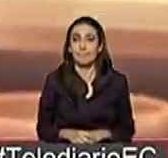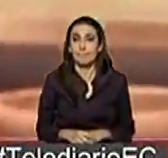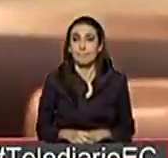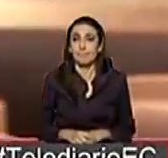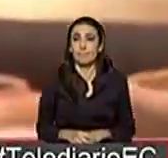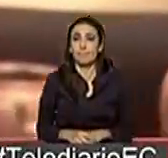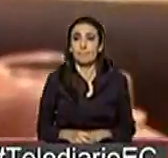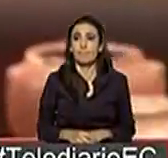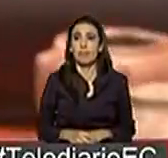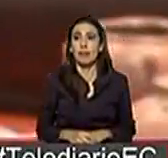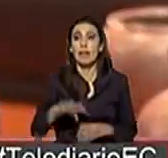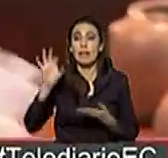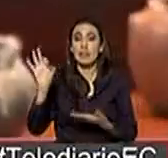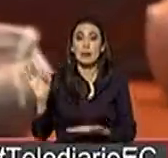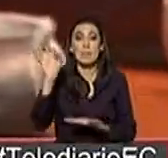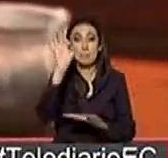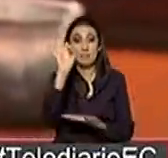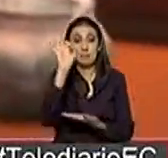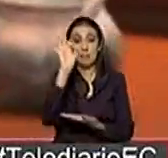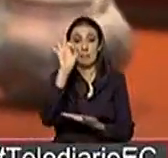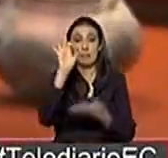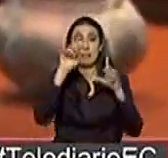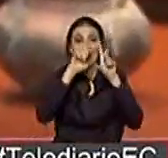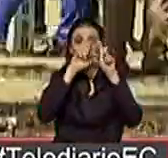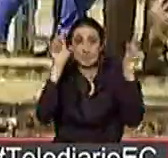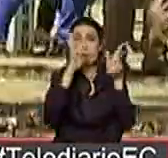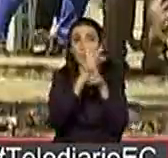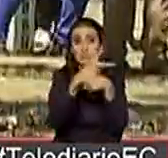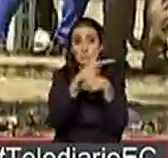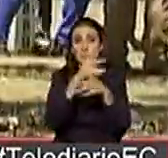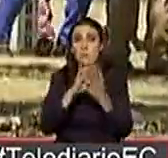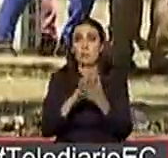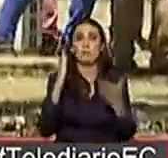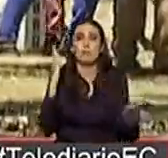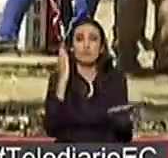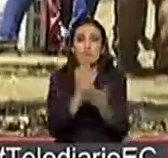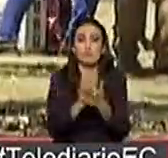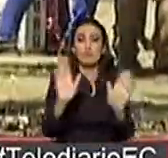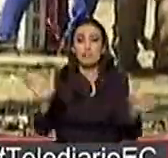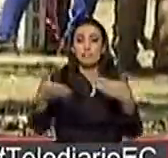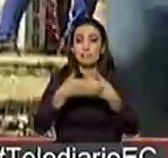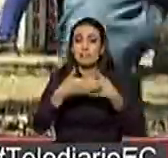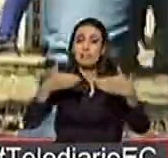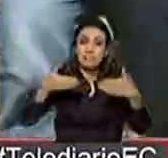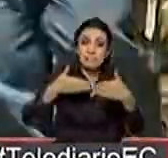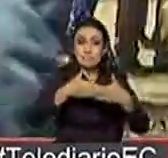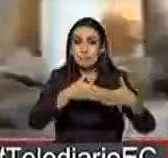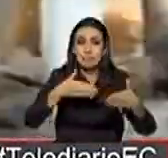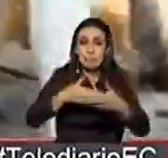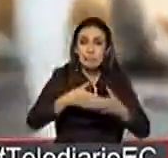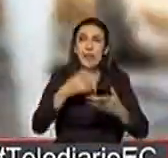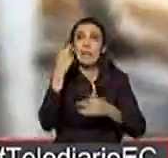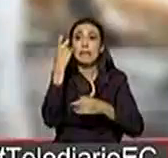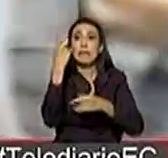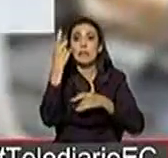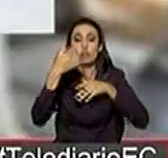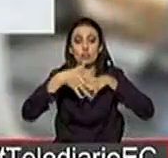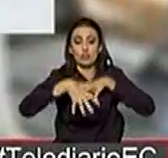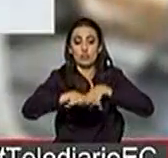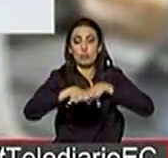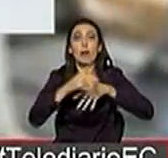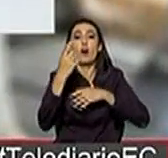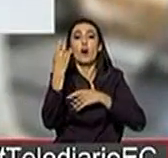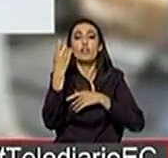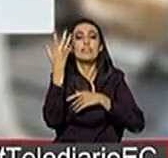según representantes del sector productivo del país el bloqueo de vías y el paro nacional que duró 11 días originó pérdidas